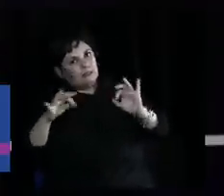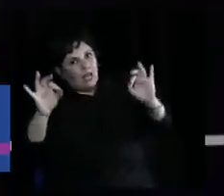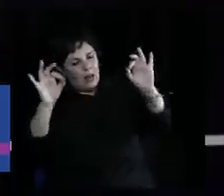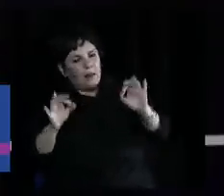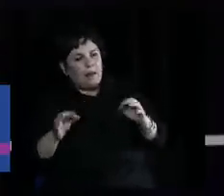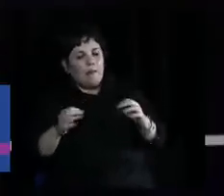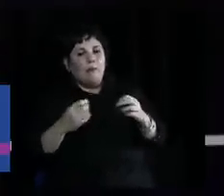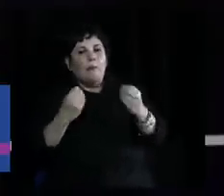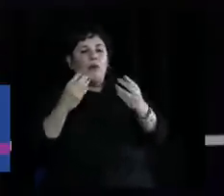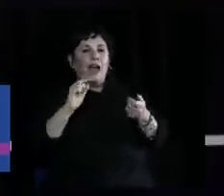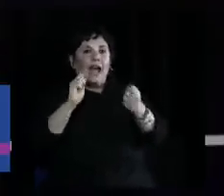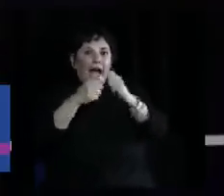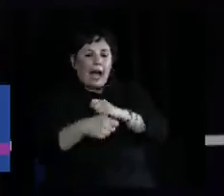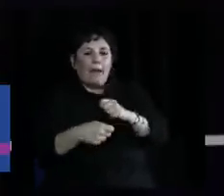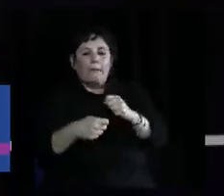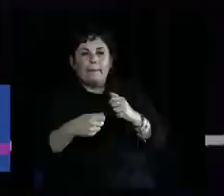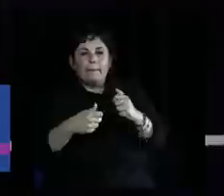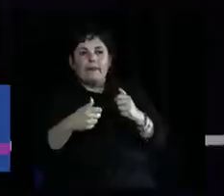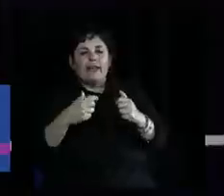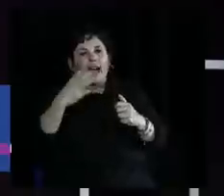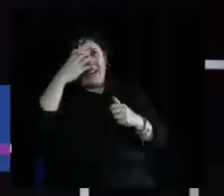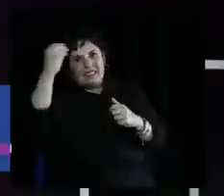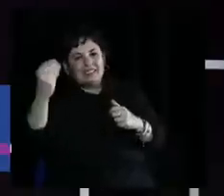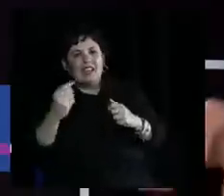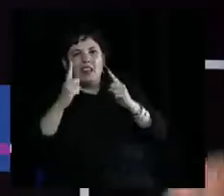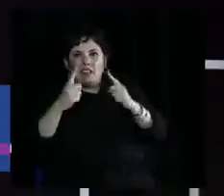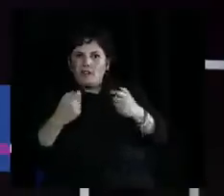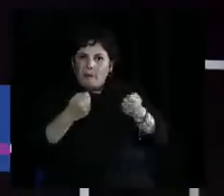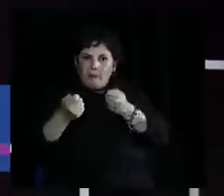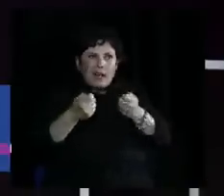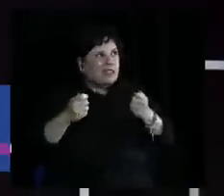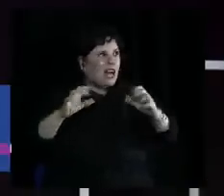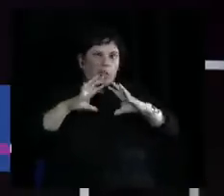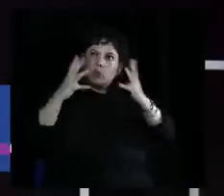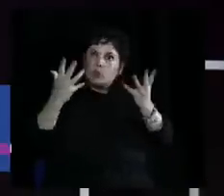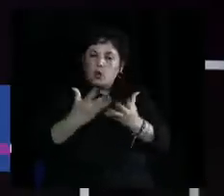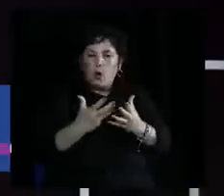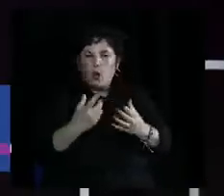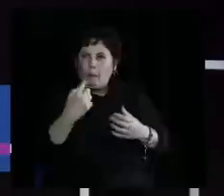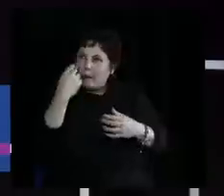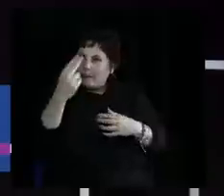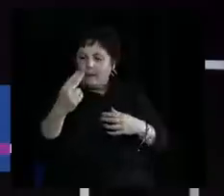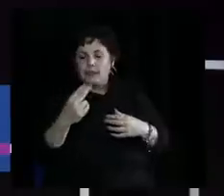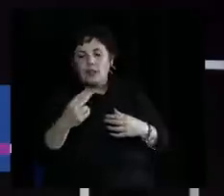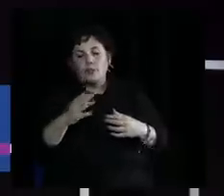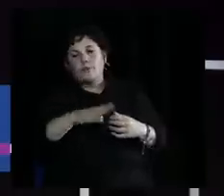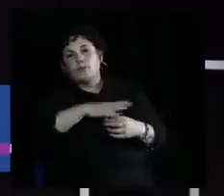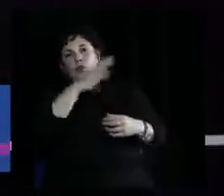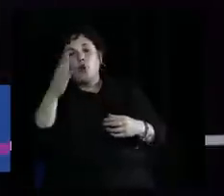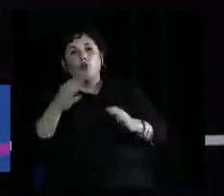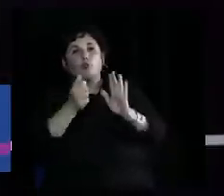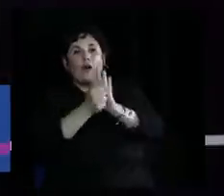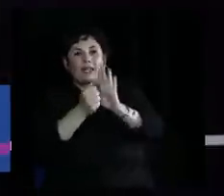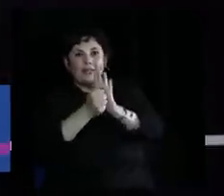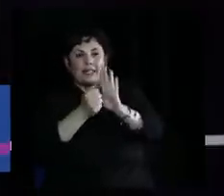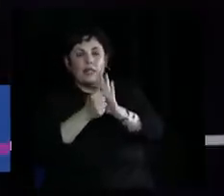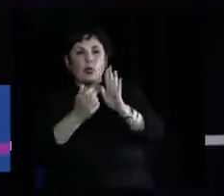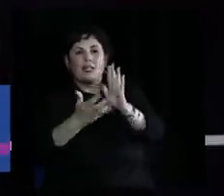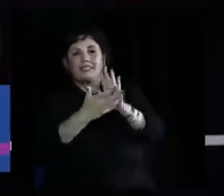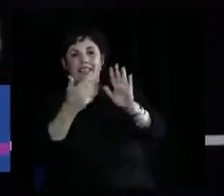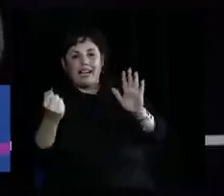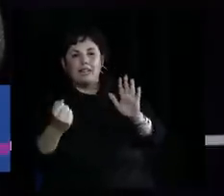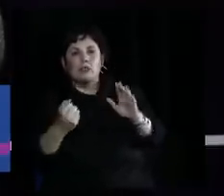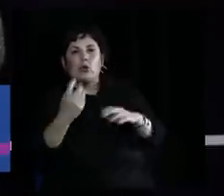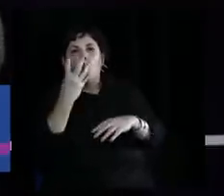o se cambia que efectivamente Antel tiene que dar su infraestructura y que eso está permitido. Y otro artículo que se quitó fue el